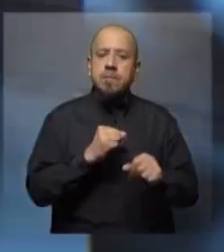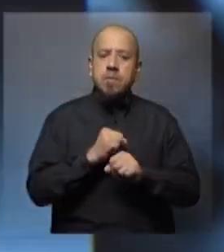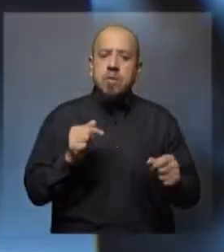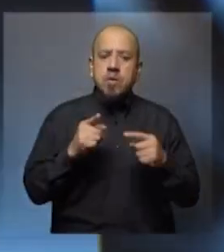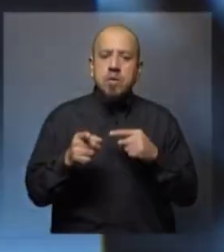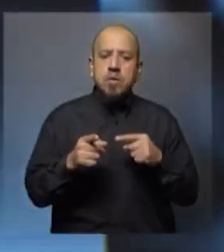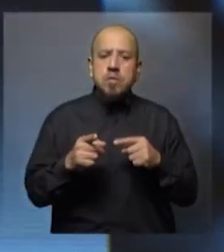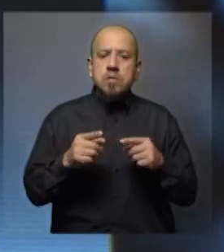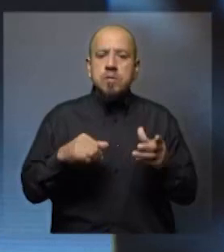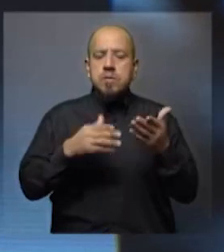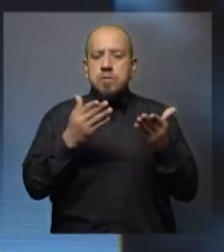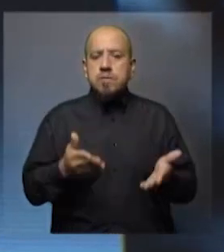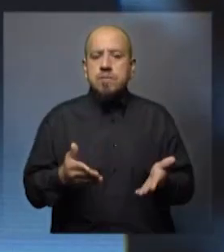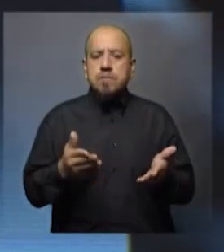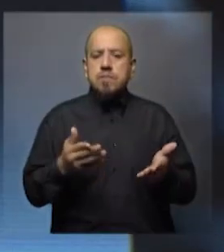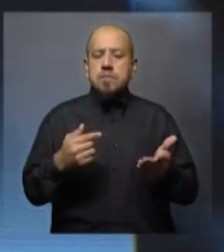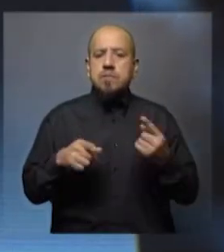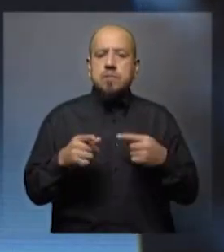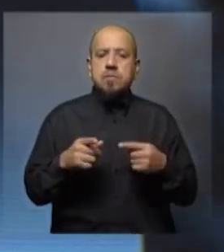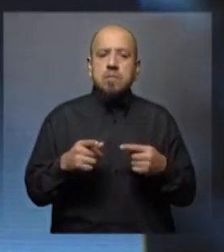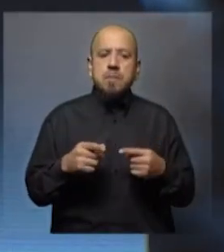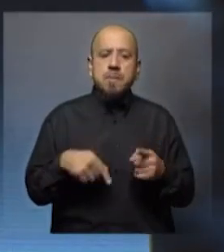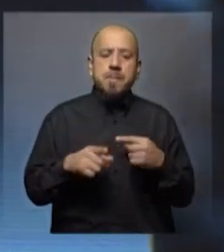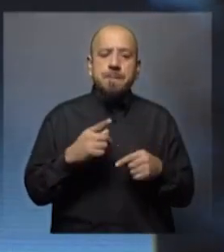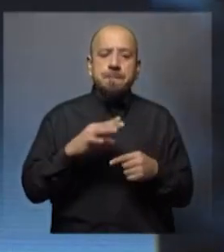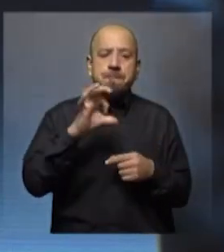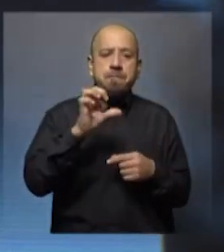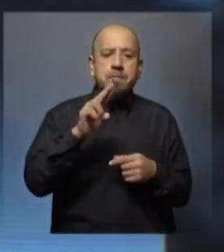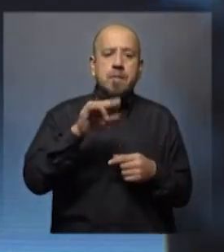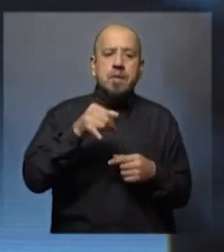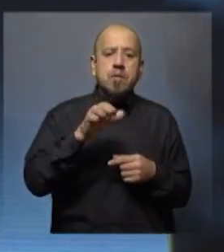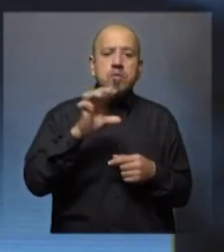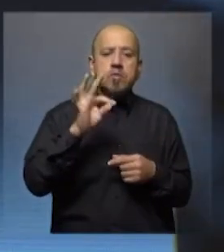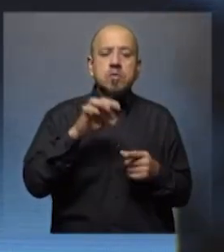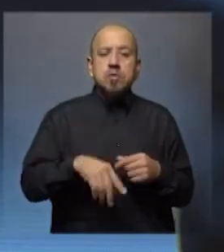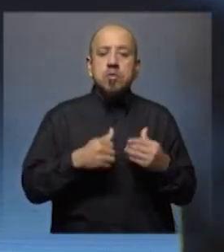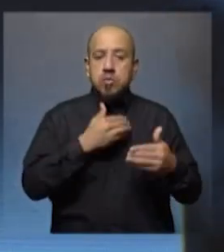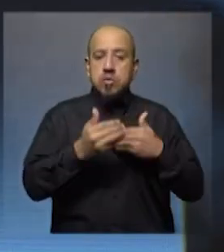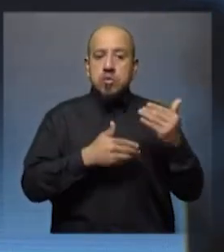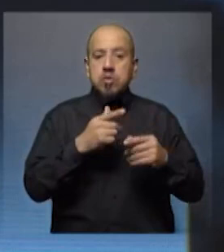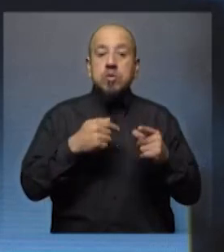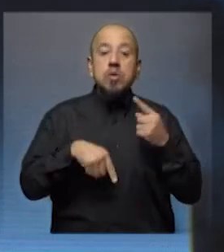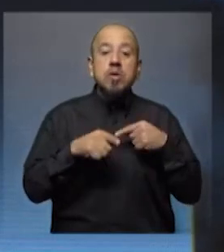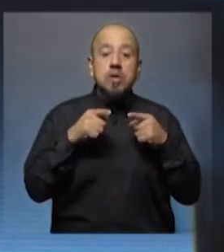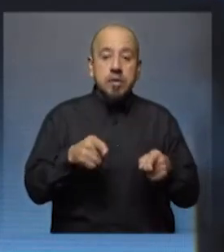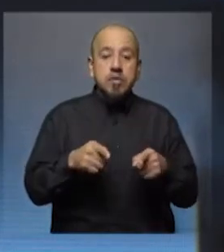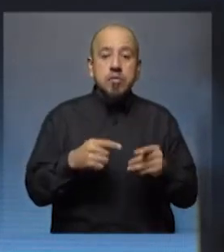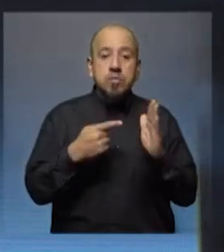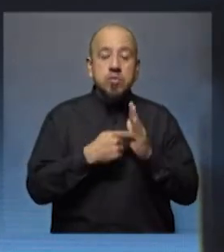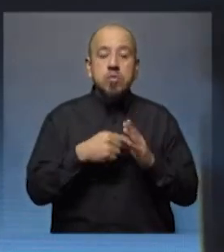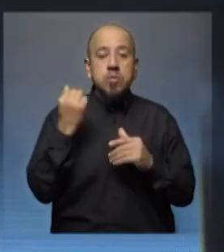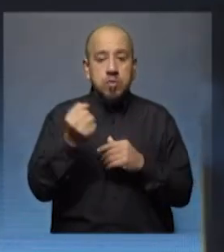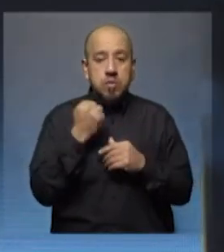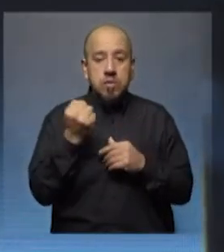digamos rescatar el carácter activo sí del sujeto en su proceso de formación es ahí un componente central